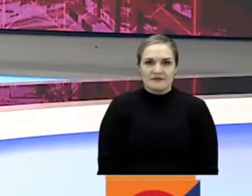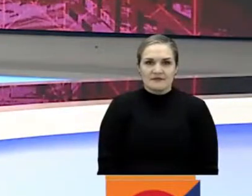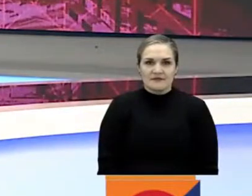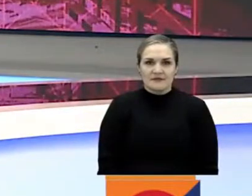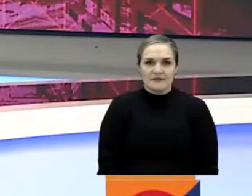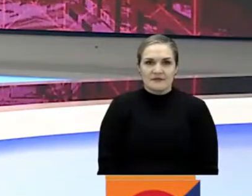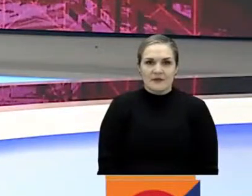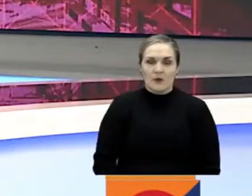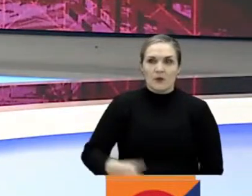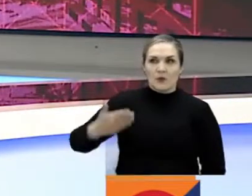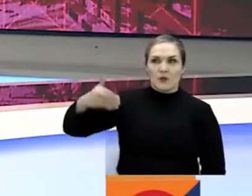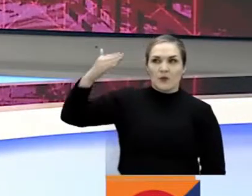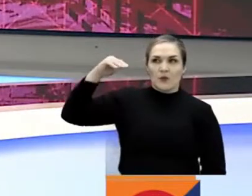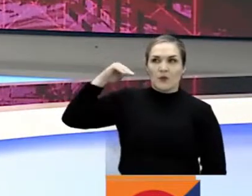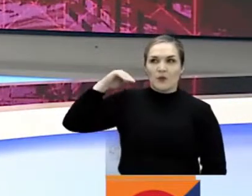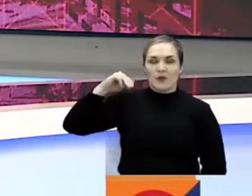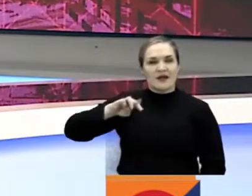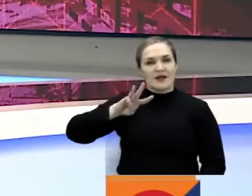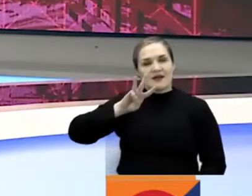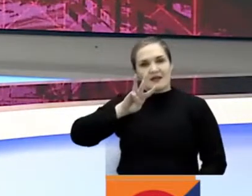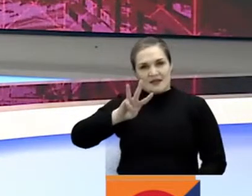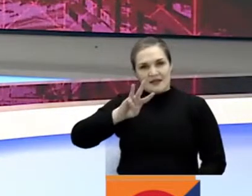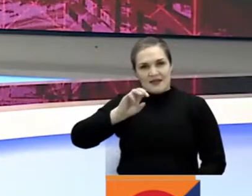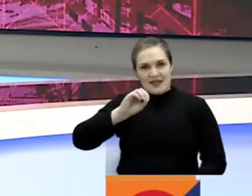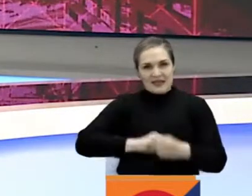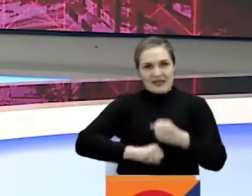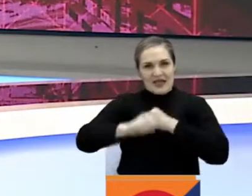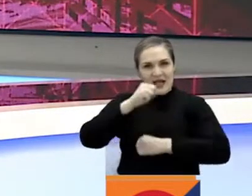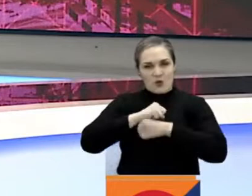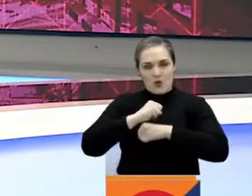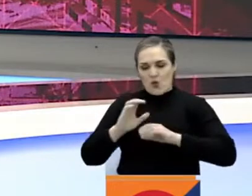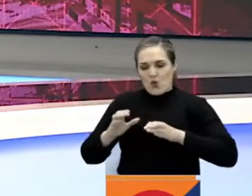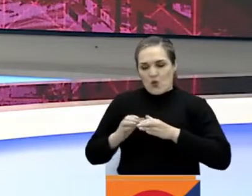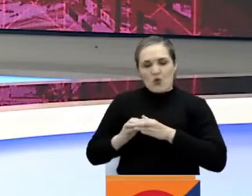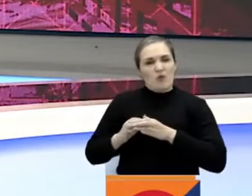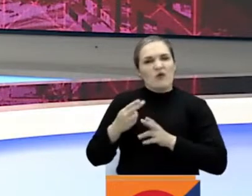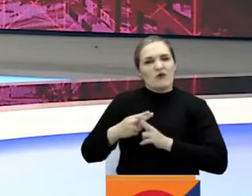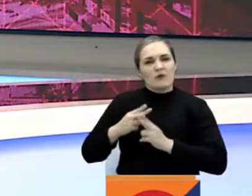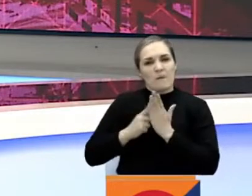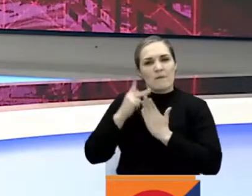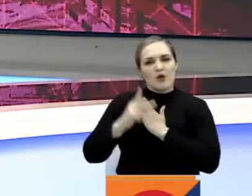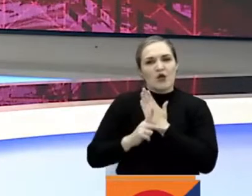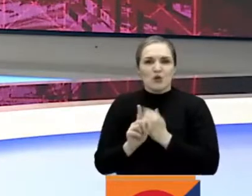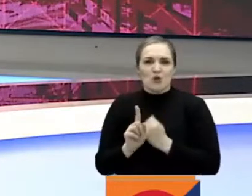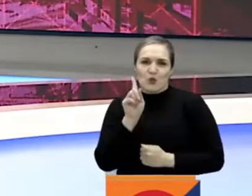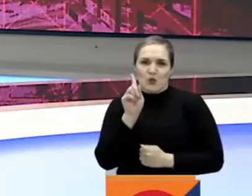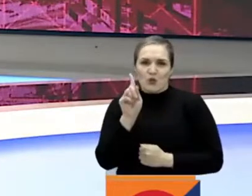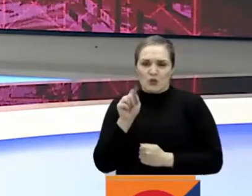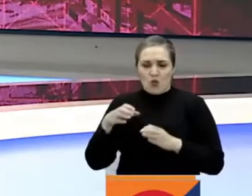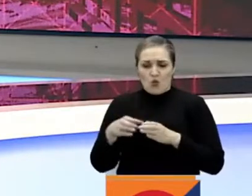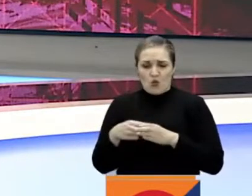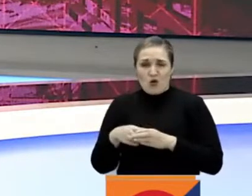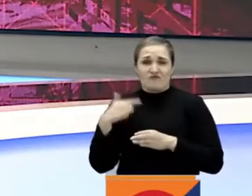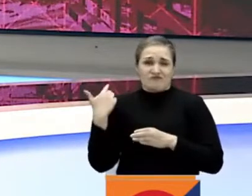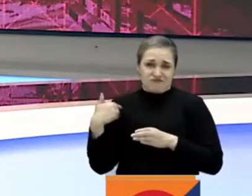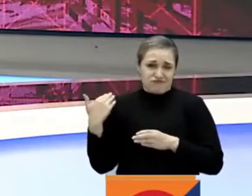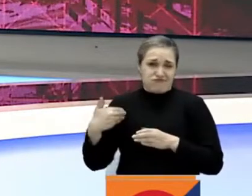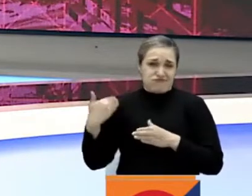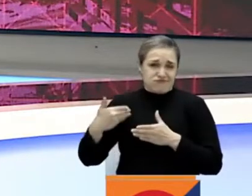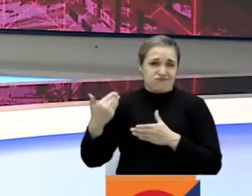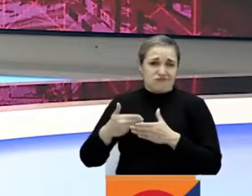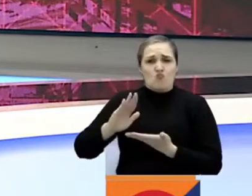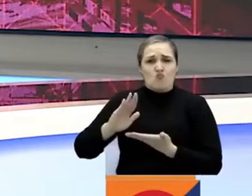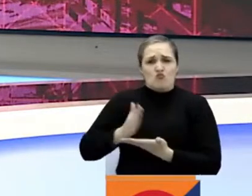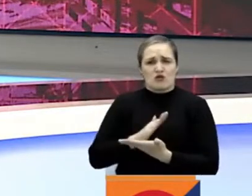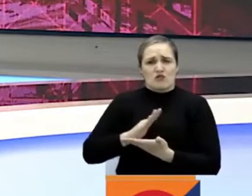Desde hace más de 3 décadas, Proyecto 1 viene marcando la pauta entre sus seguidores y entre otros artistas amantes del merengue con